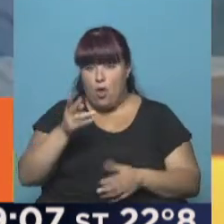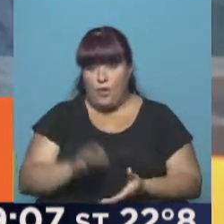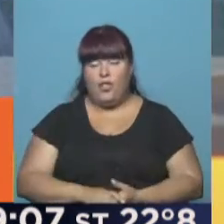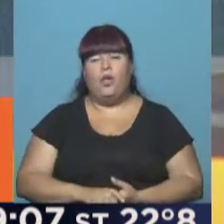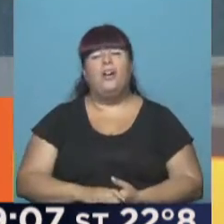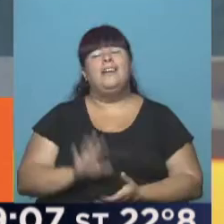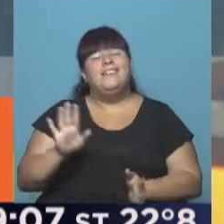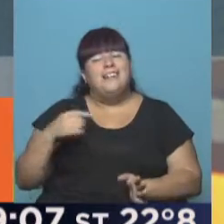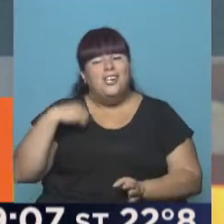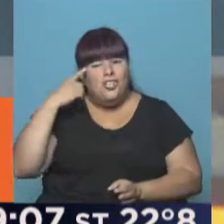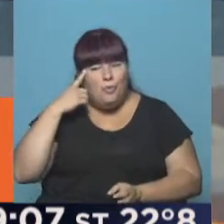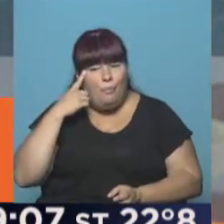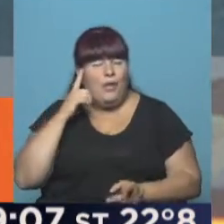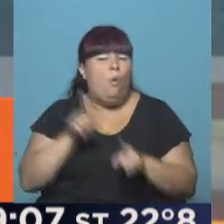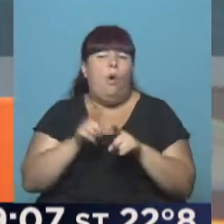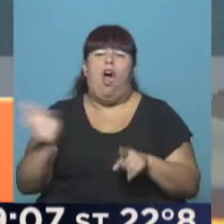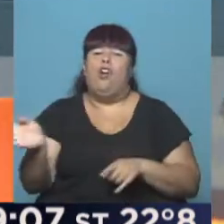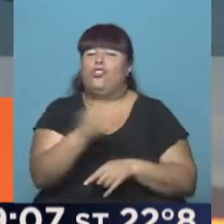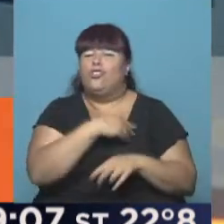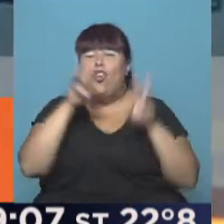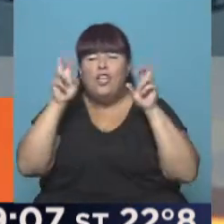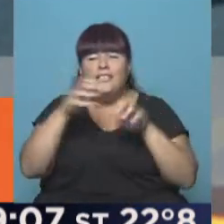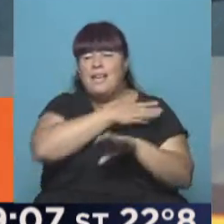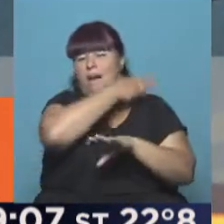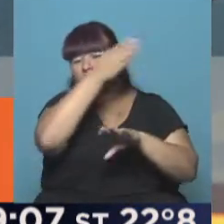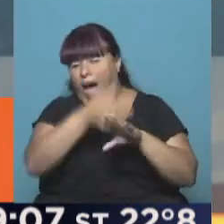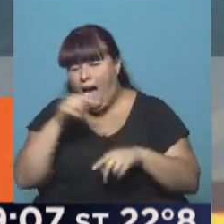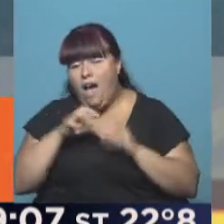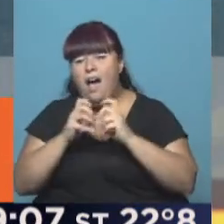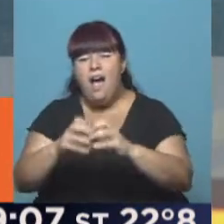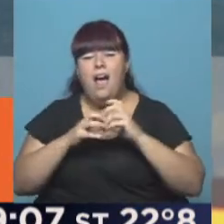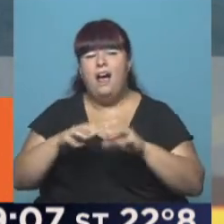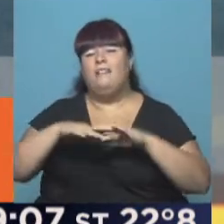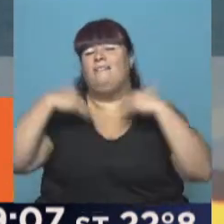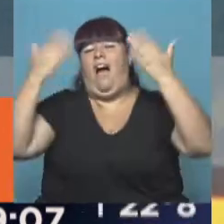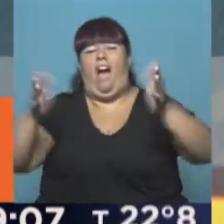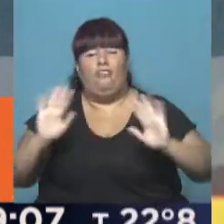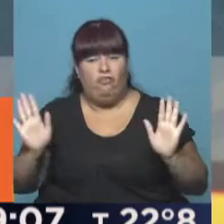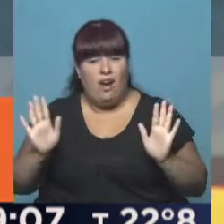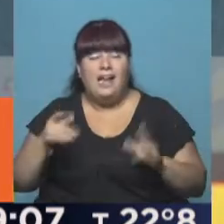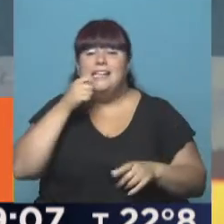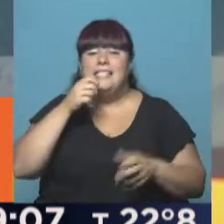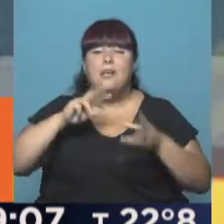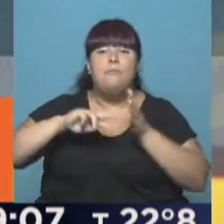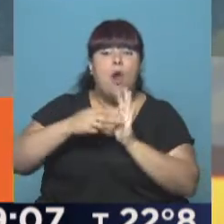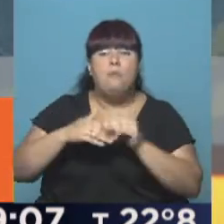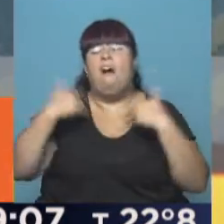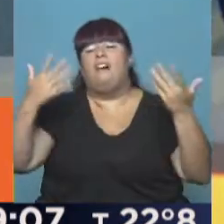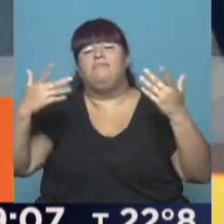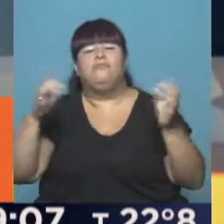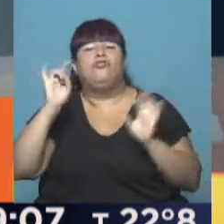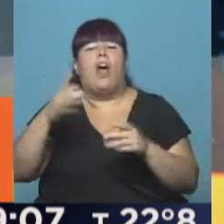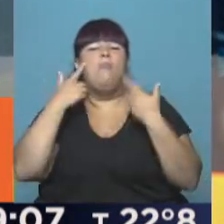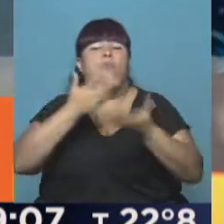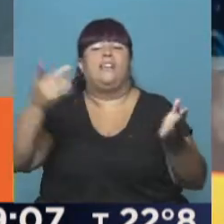es que yo creo que en casi como en casi todos los temas de un tiempo a esta parte se discuten en la superficie y cuando tenés una discusión superficial la tiene